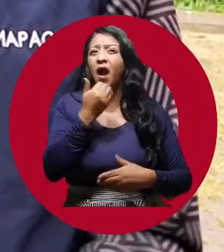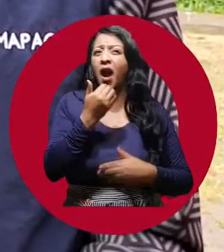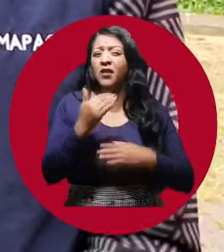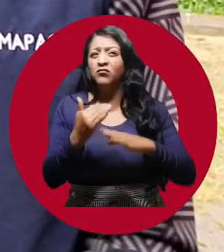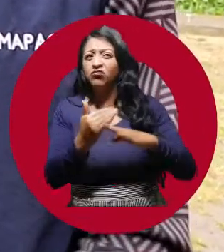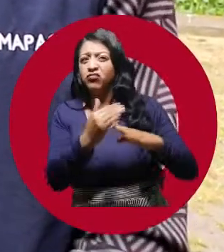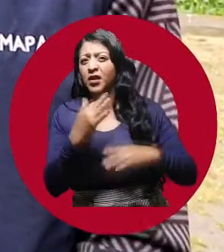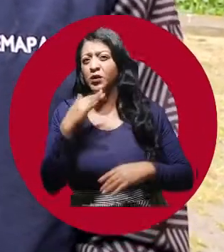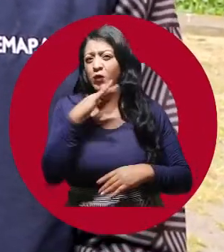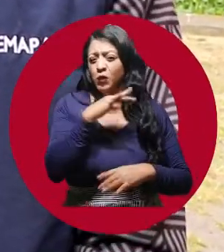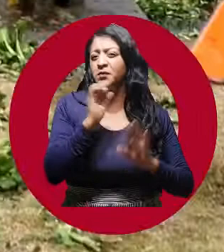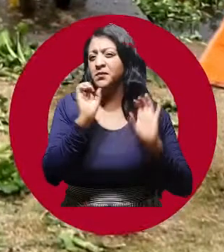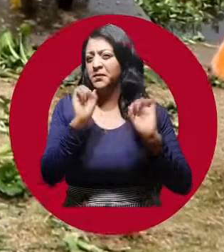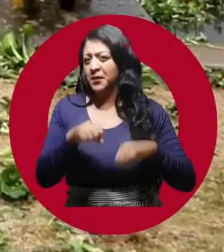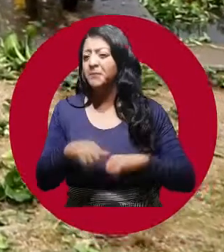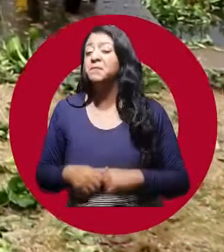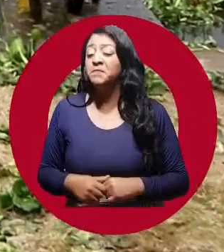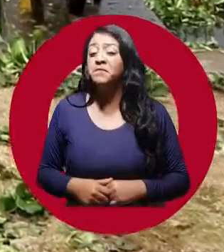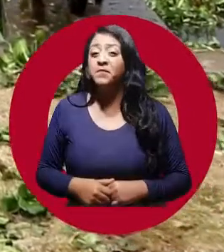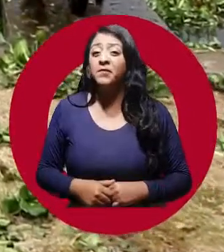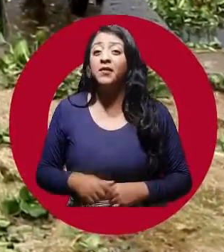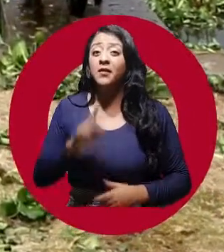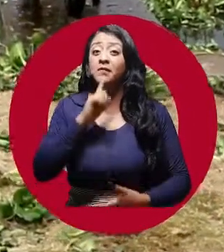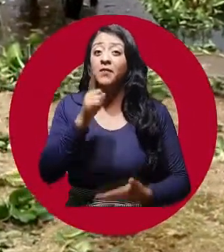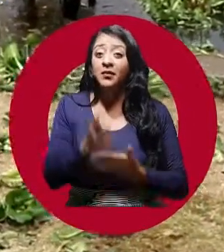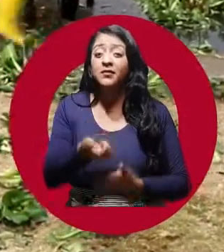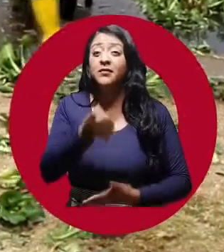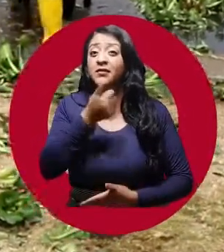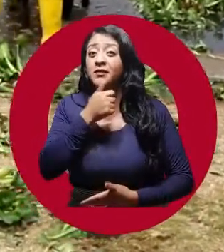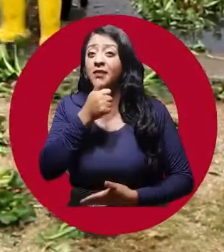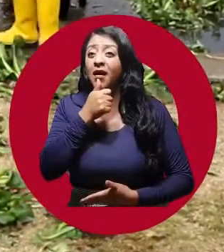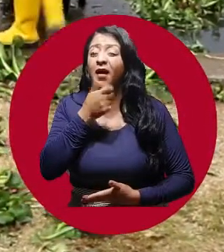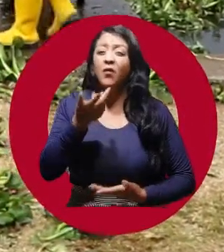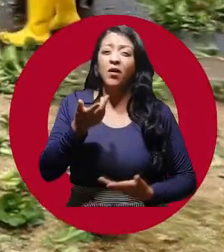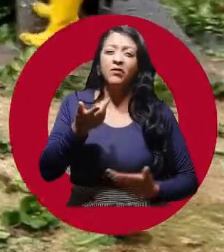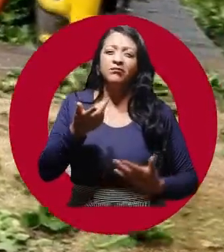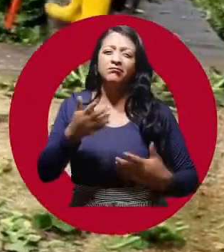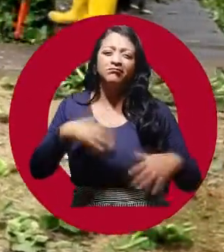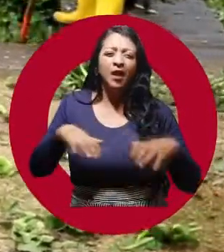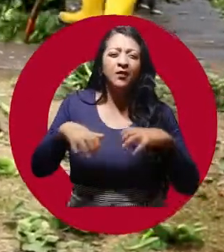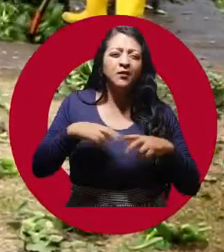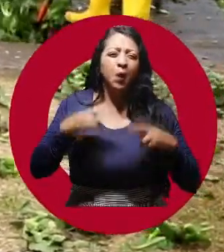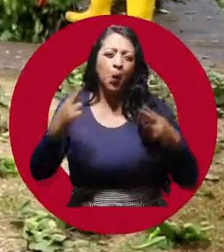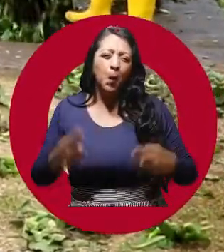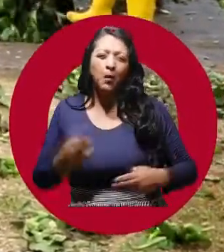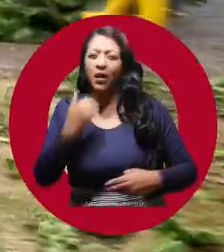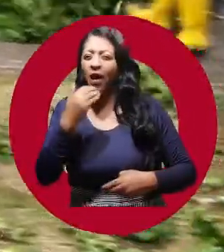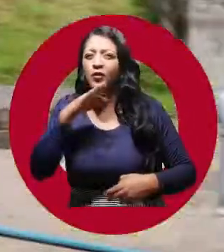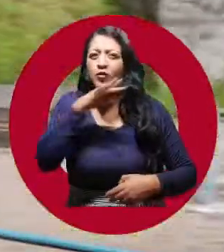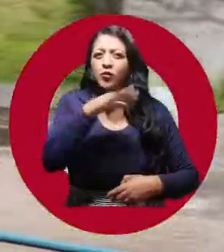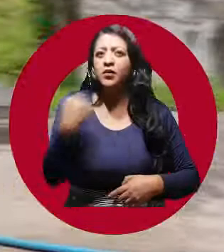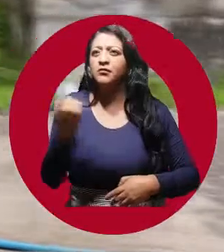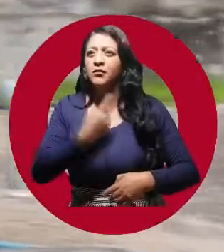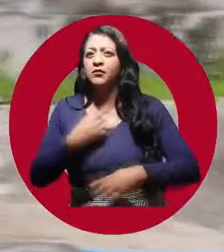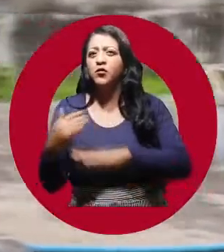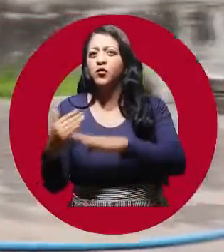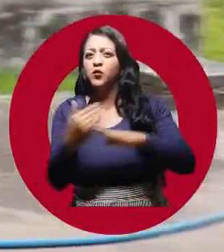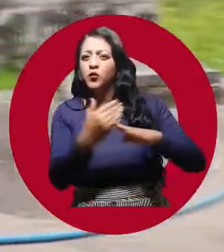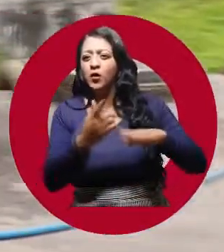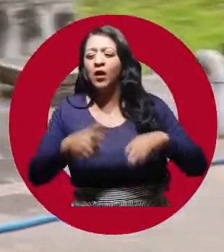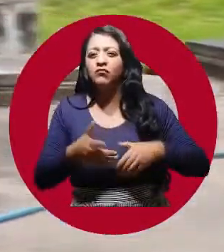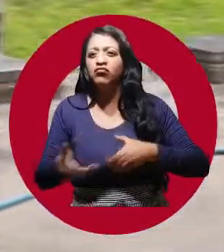residuales vayan directamente. El tratamiento inadecuado del agua generada por las actividades humanas es una de las principales causas de contaminación de las